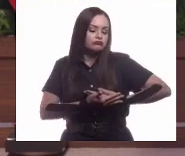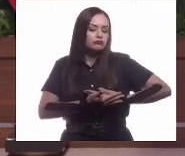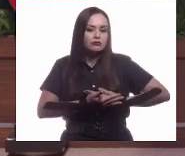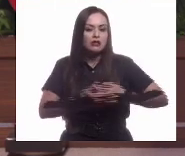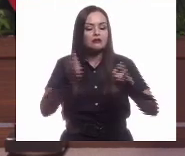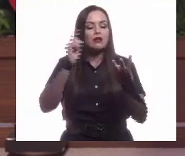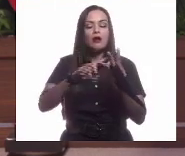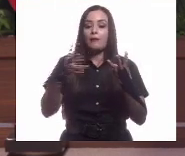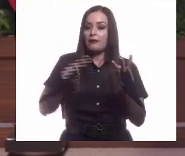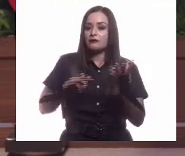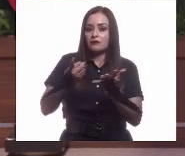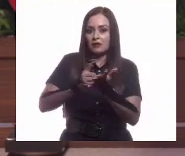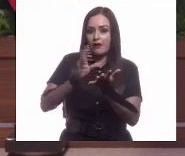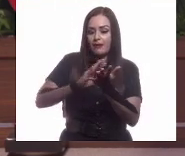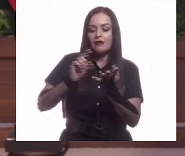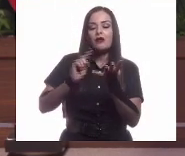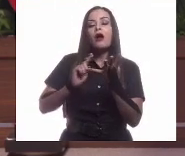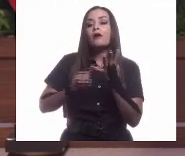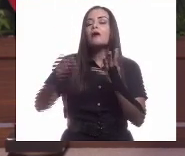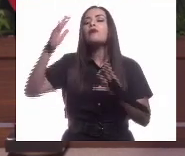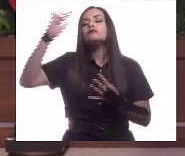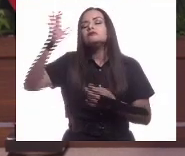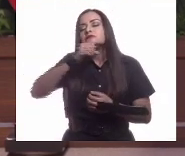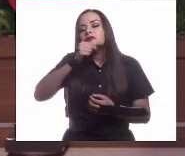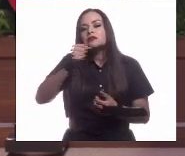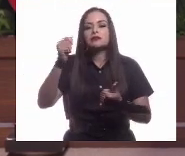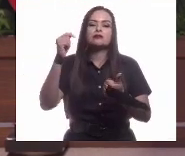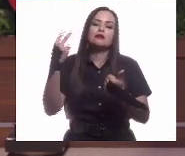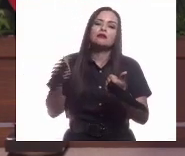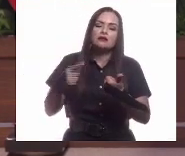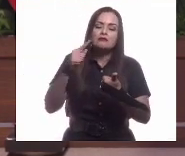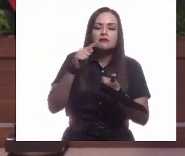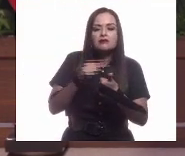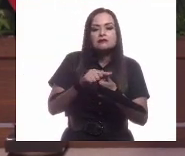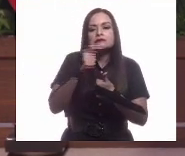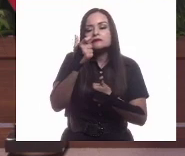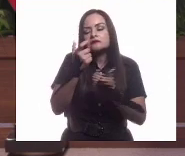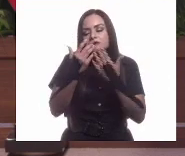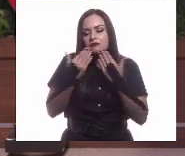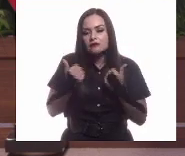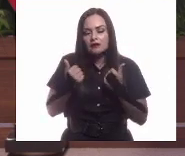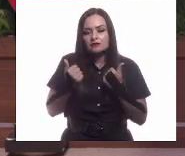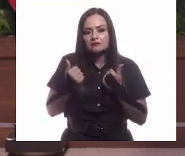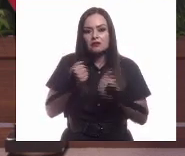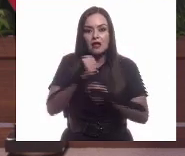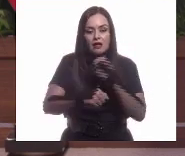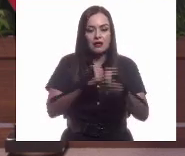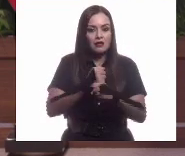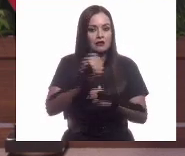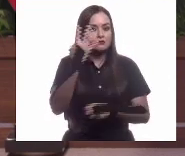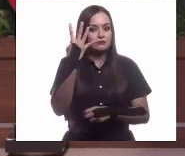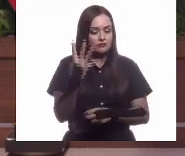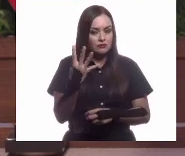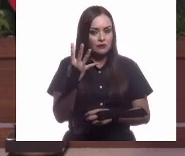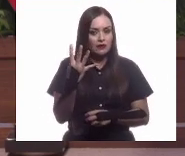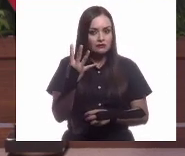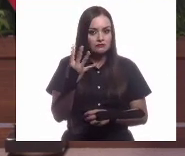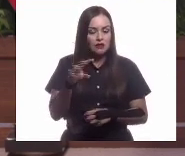con discapacidad, adultos mayores, personas vulnerables por ingreso. En 4 años de gobierno se han